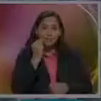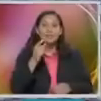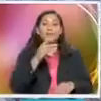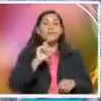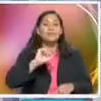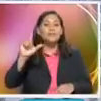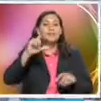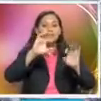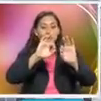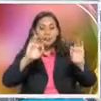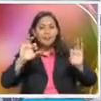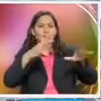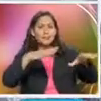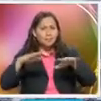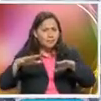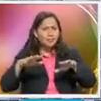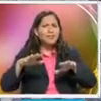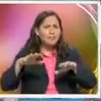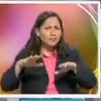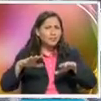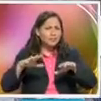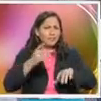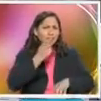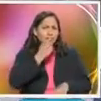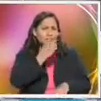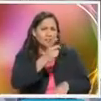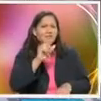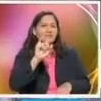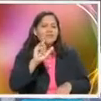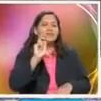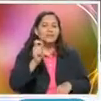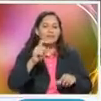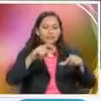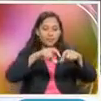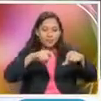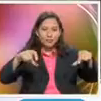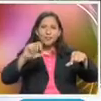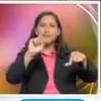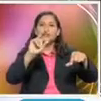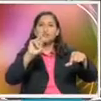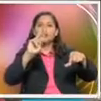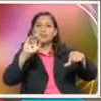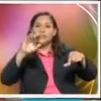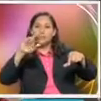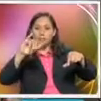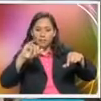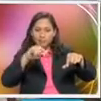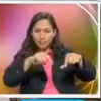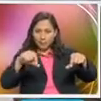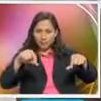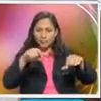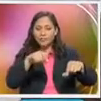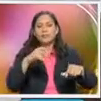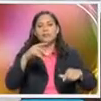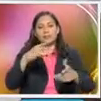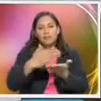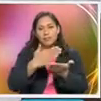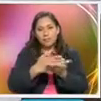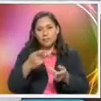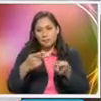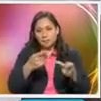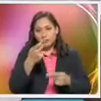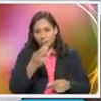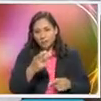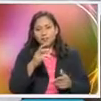La famosa salchicha de mar, coloquialmente así le decimos a la barra de surimi. Y hoy vamos a tener una receta hecha con este